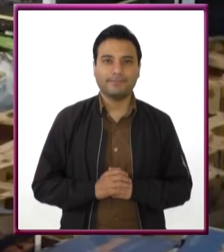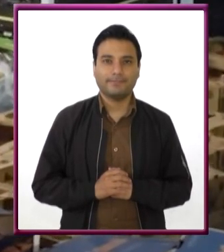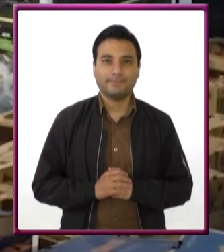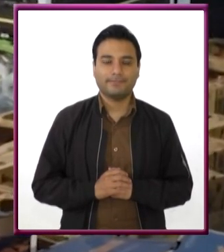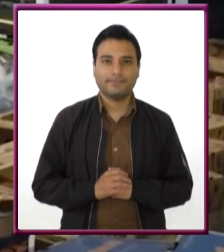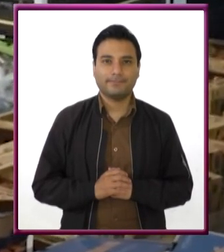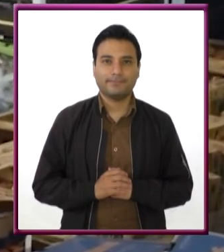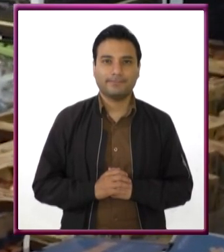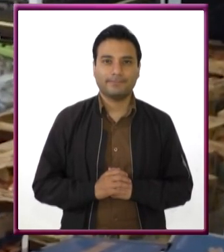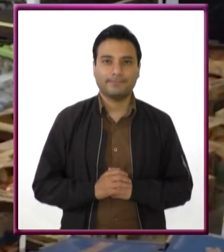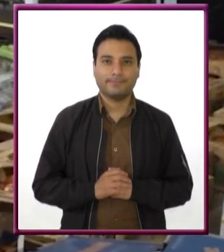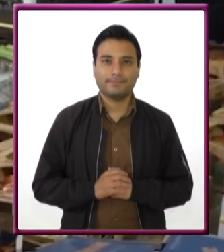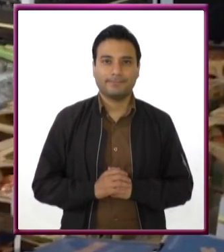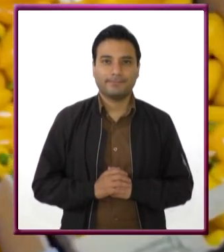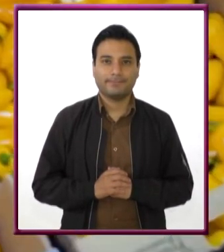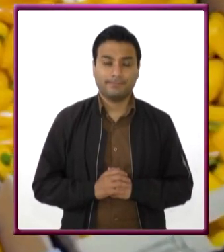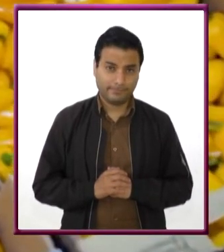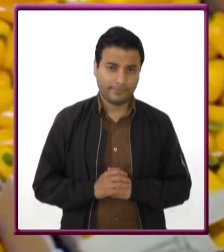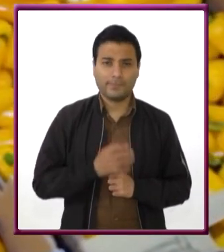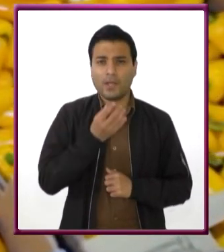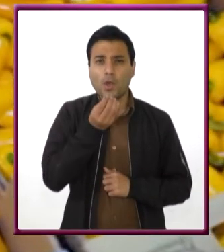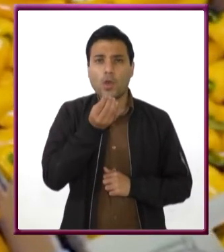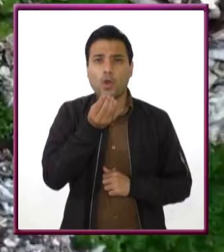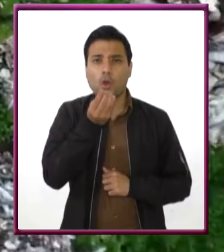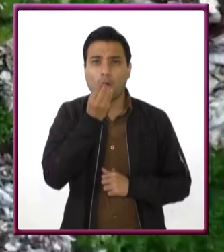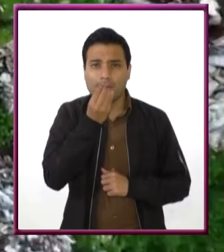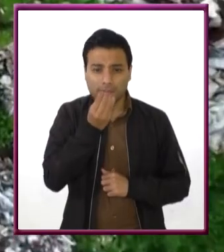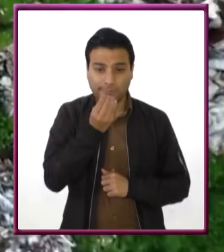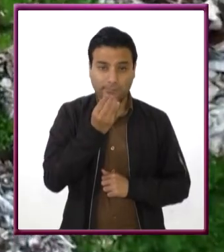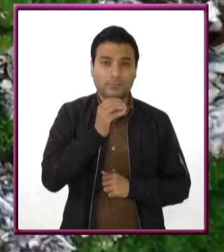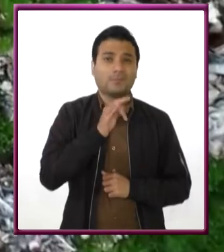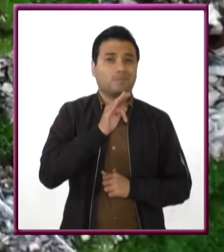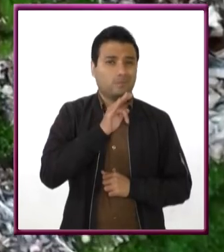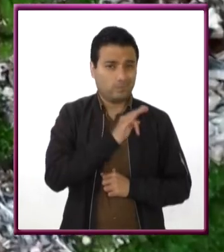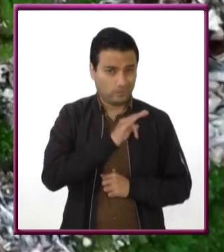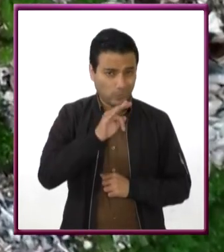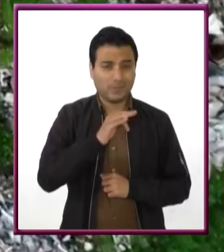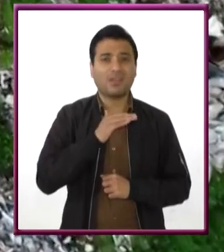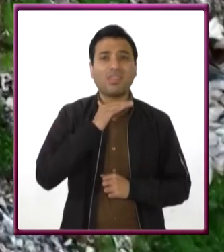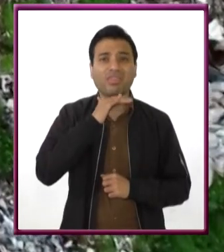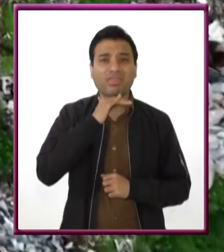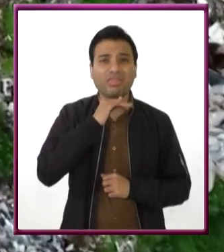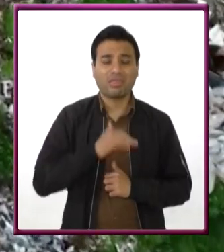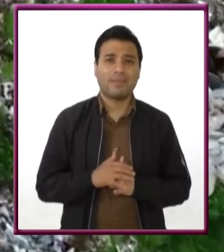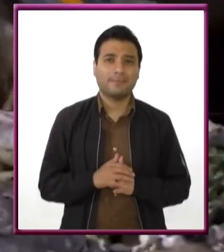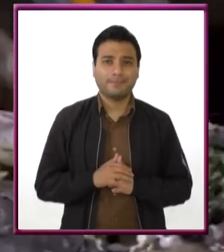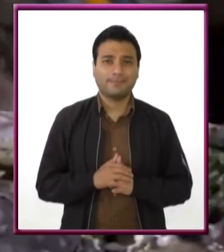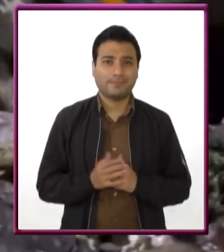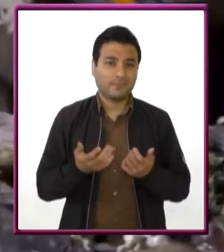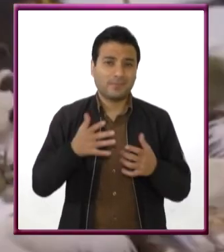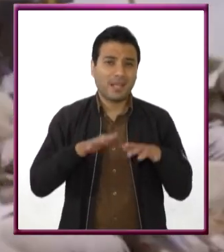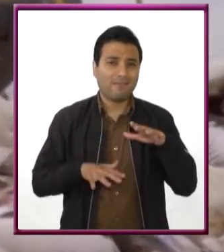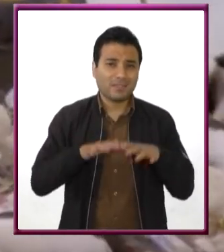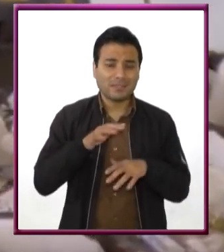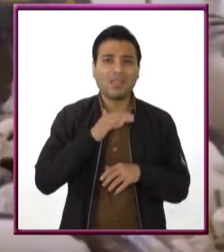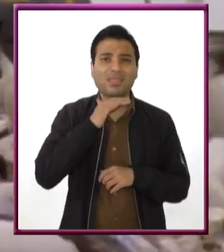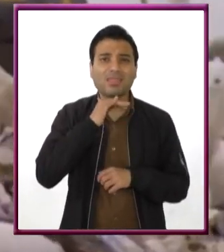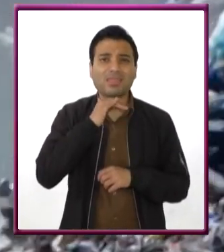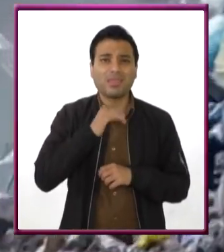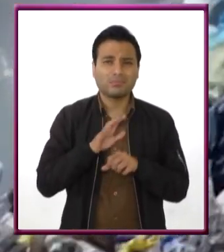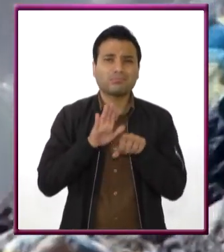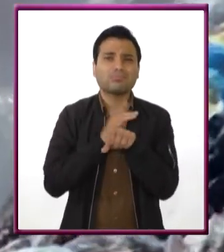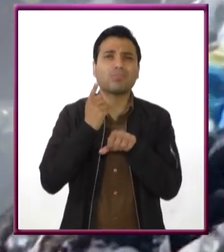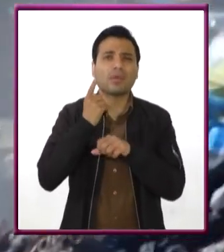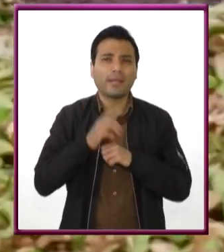En distintos momentos, los alimentos que consumimos son susceptibles de contaminarse. Algunas veces esta contaminación ocurre al entrar